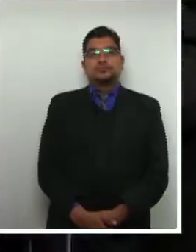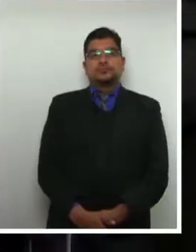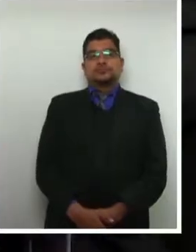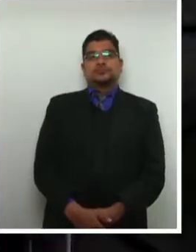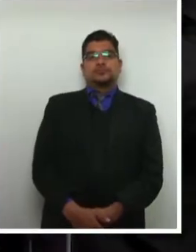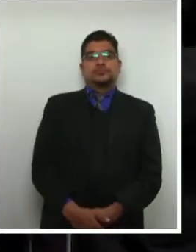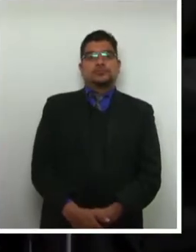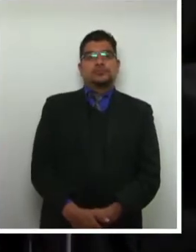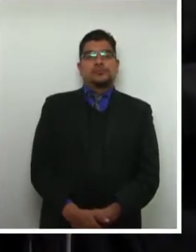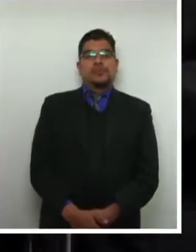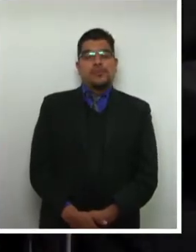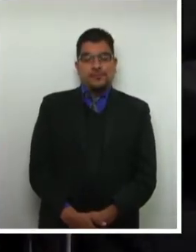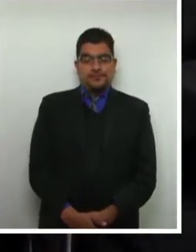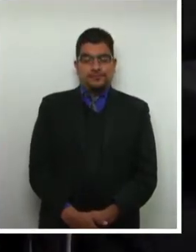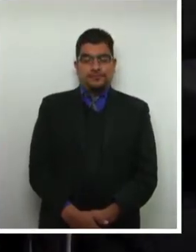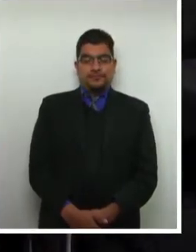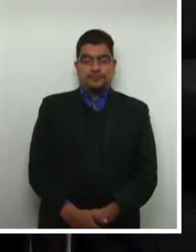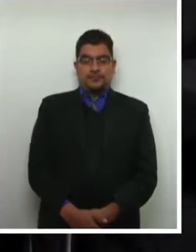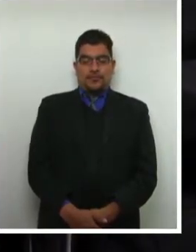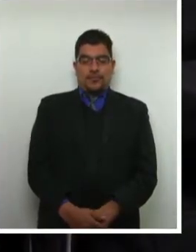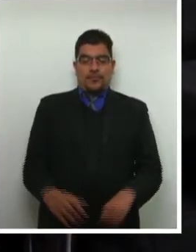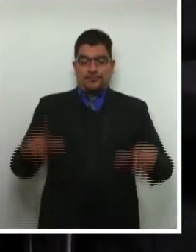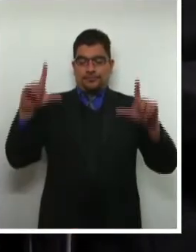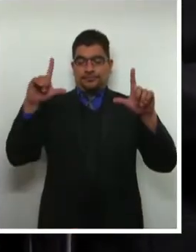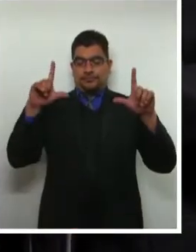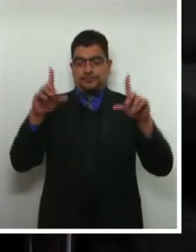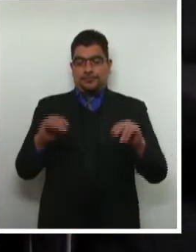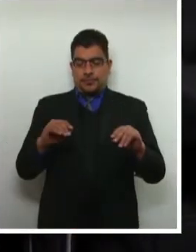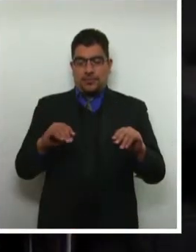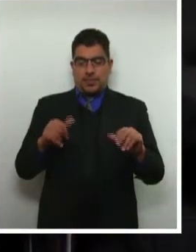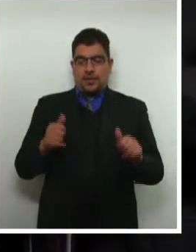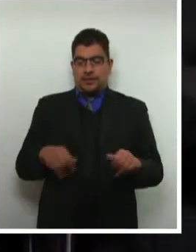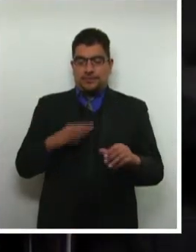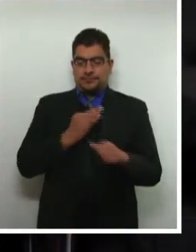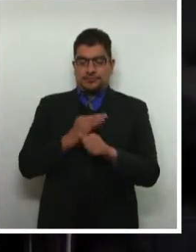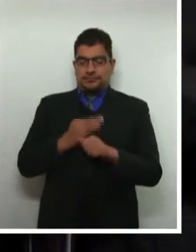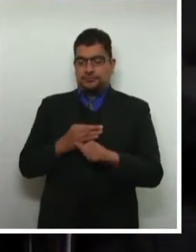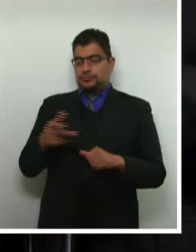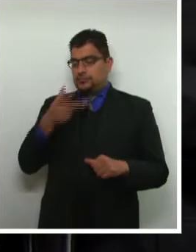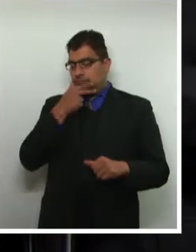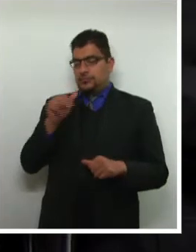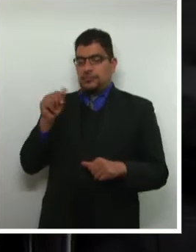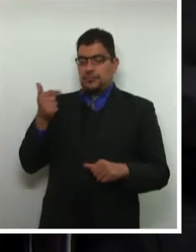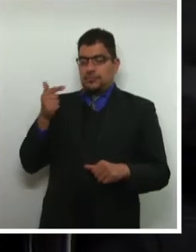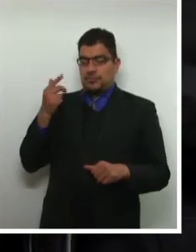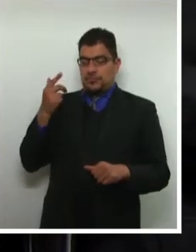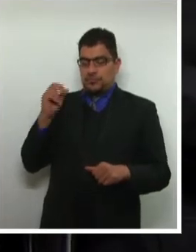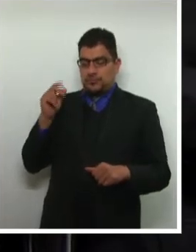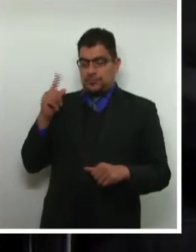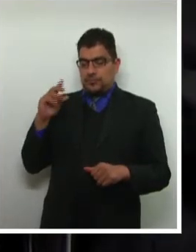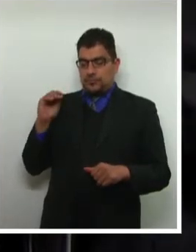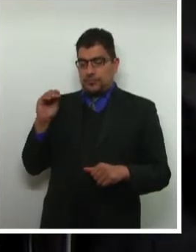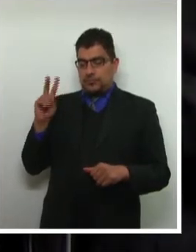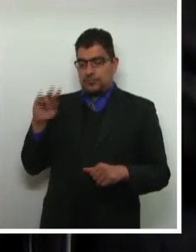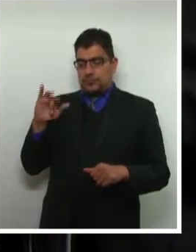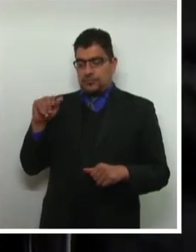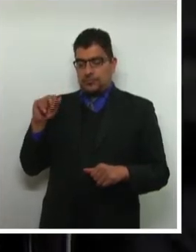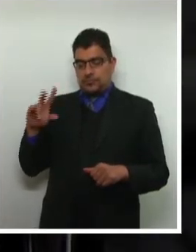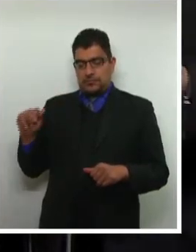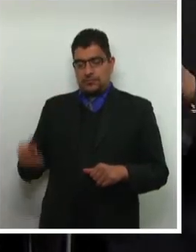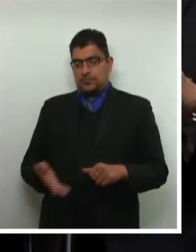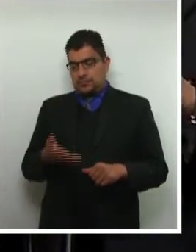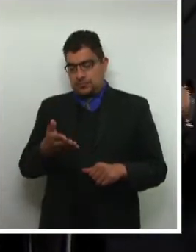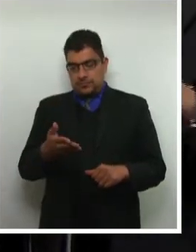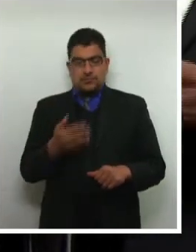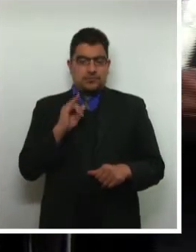Ciérrese el sistema electrónico de votación. Diputado Augusto Villanueva, a favor